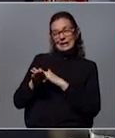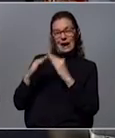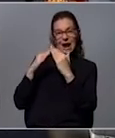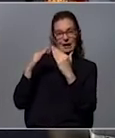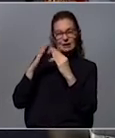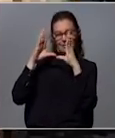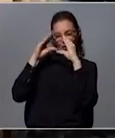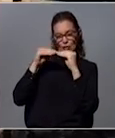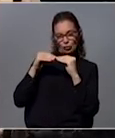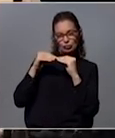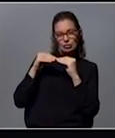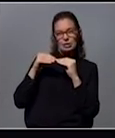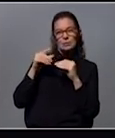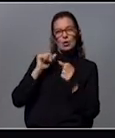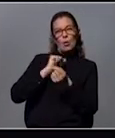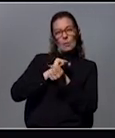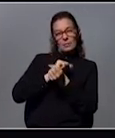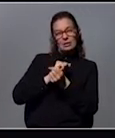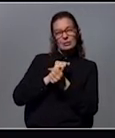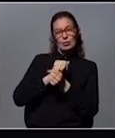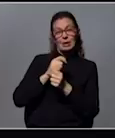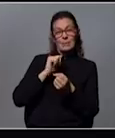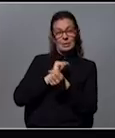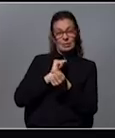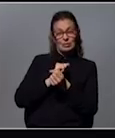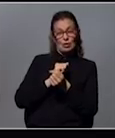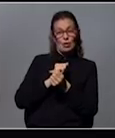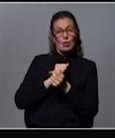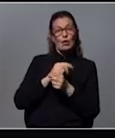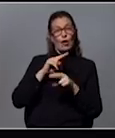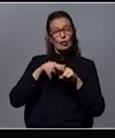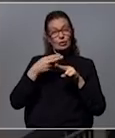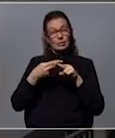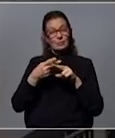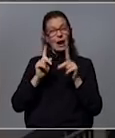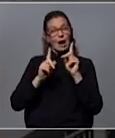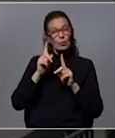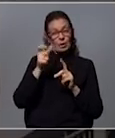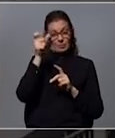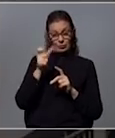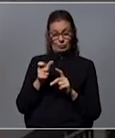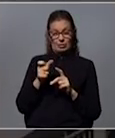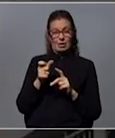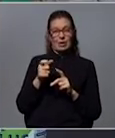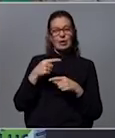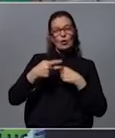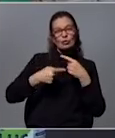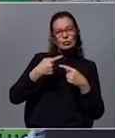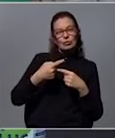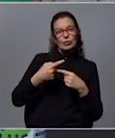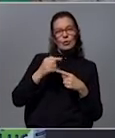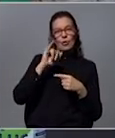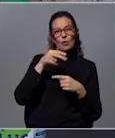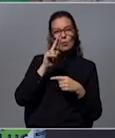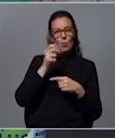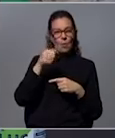y cumplimiento efectivo de penas y establecimientos de la prisión preventiva revisable para ciertos delitos a continuación juan andrés ramírez